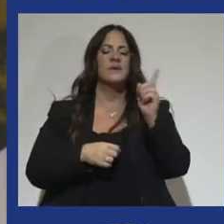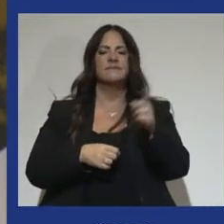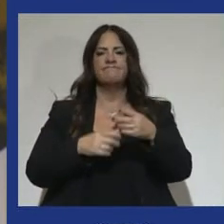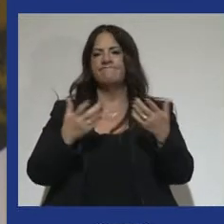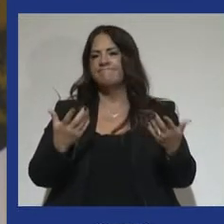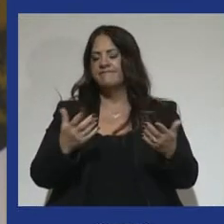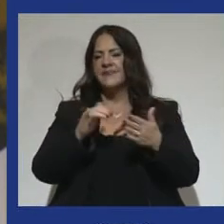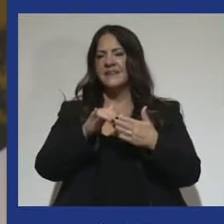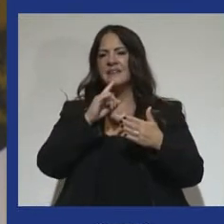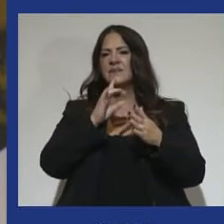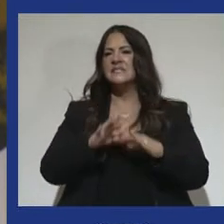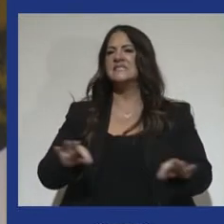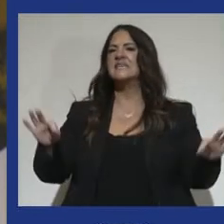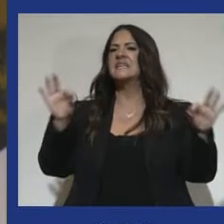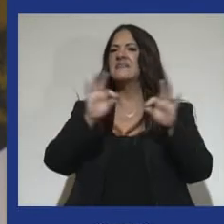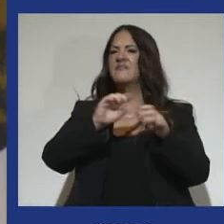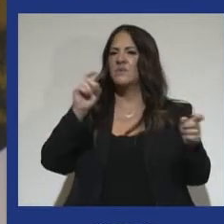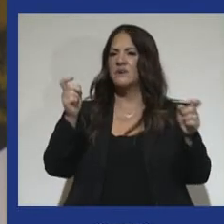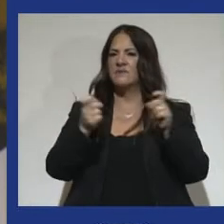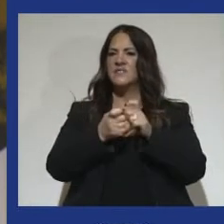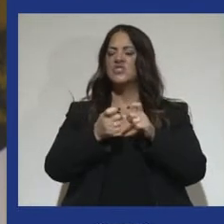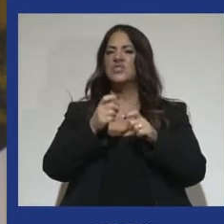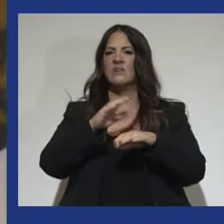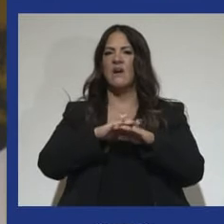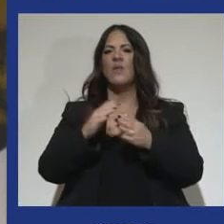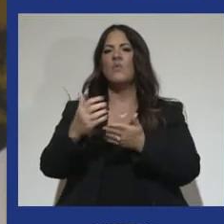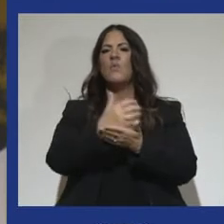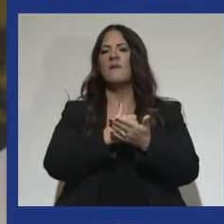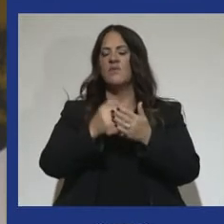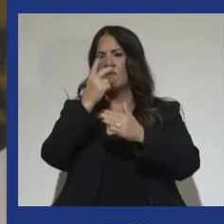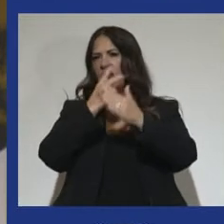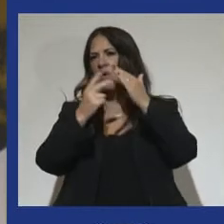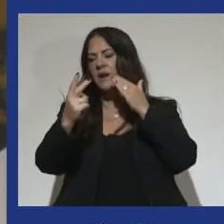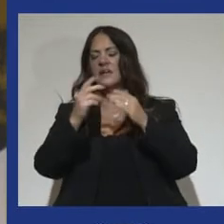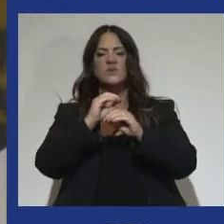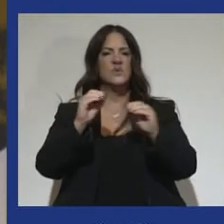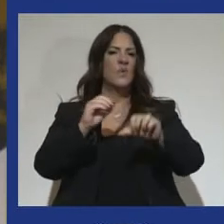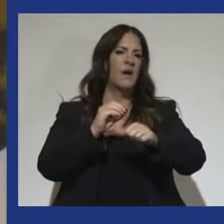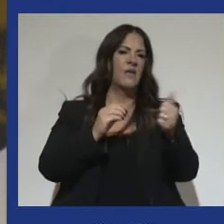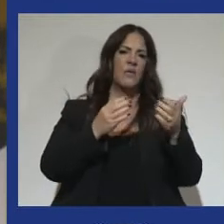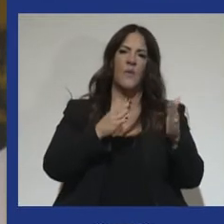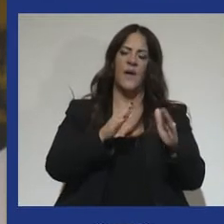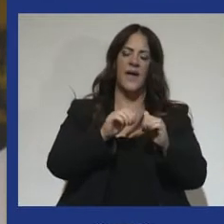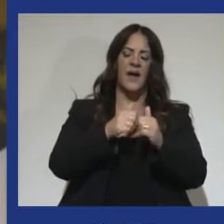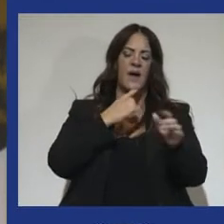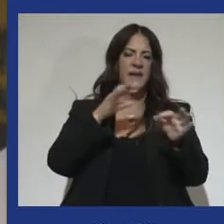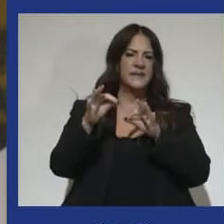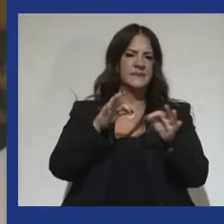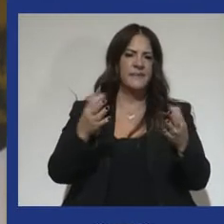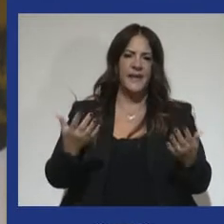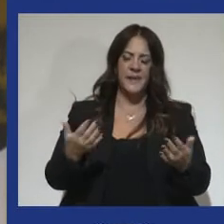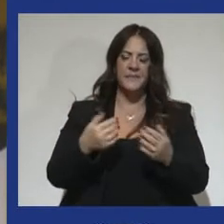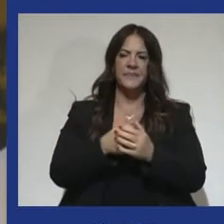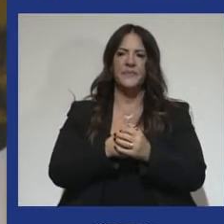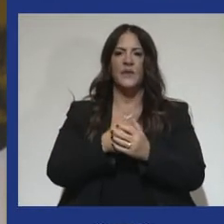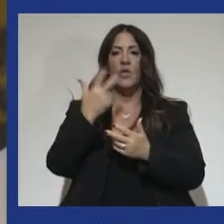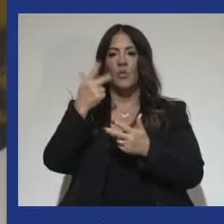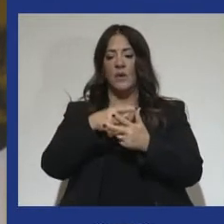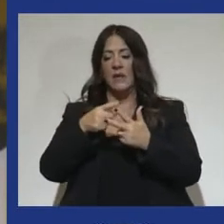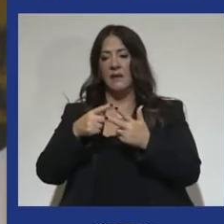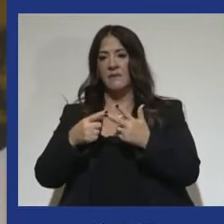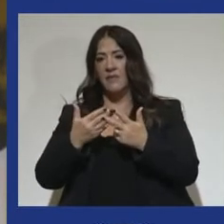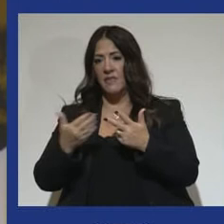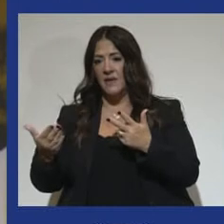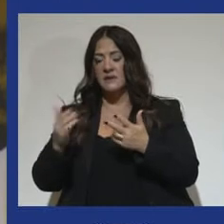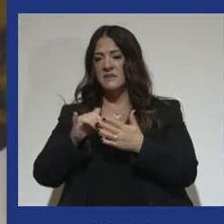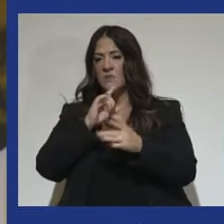de esta ganancia adicional si hay una revisión considerable en el pronóstico próximo no hay ninguna otra forma de decir eso